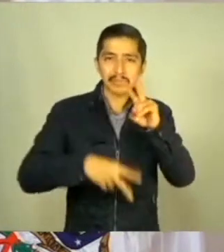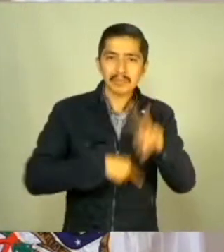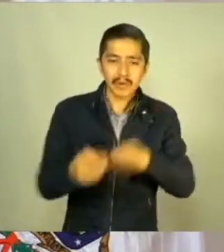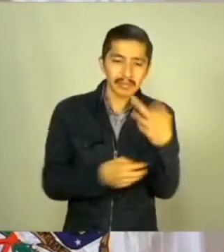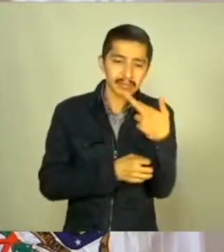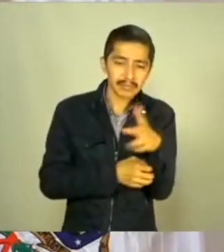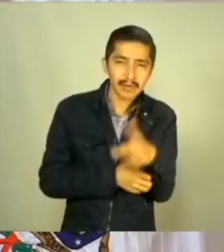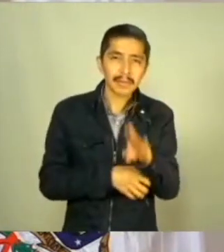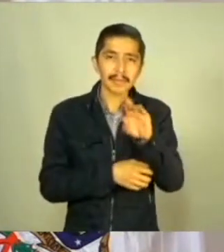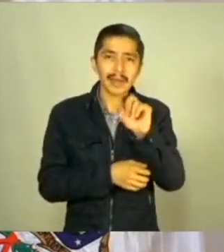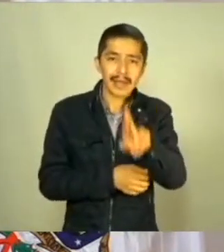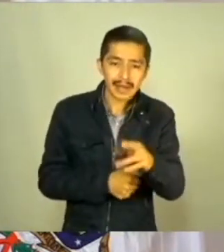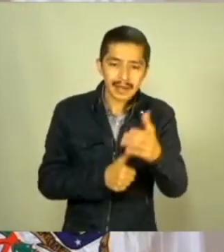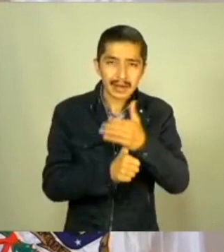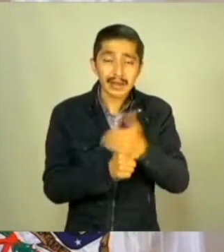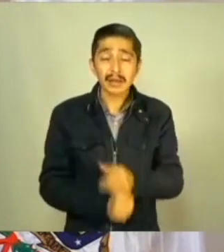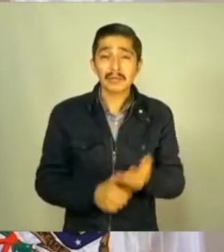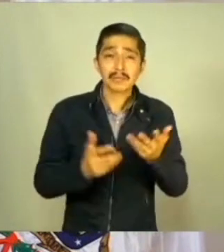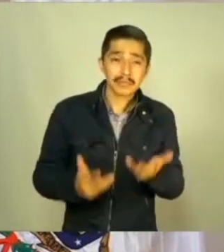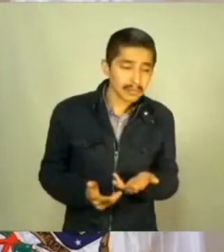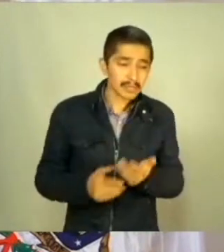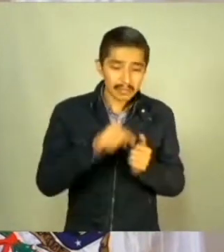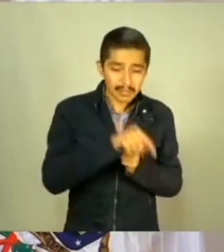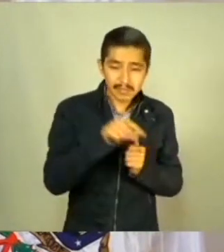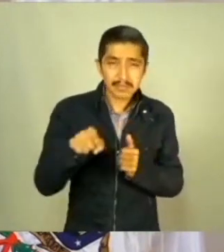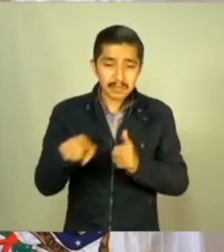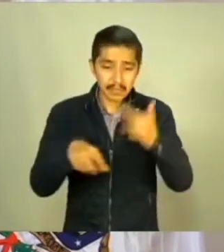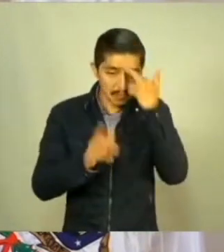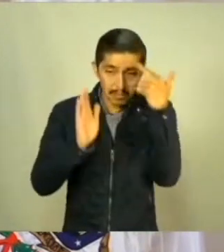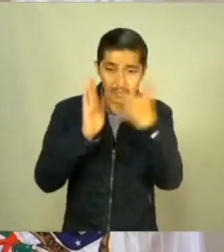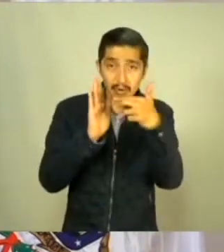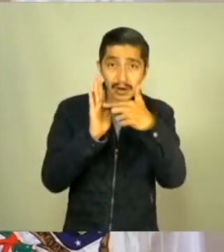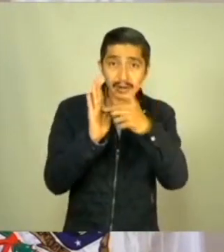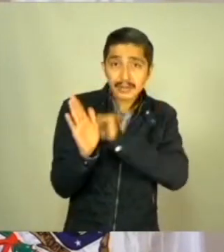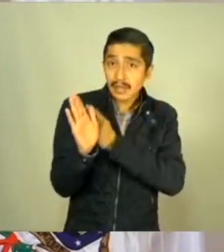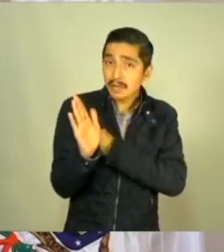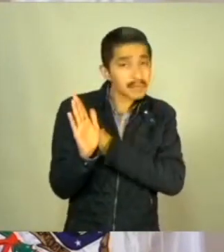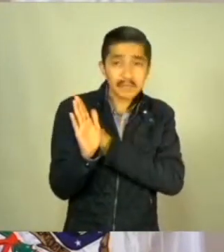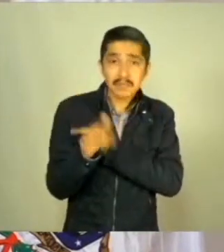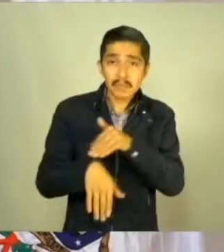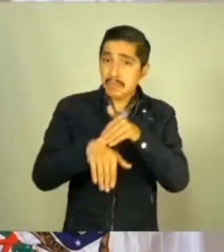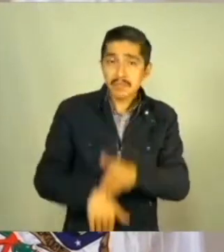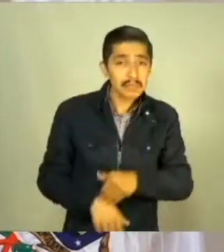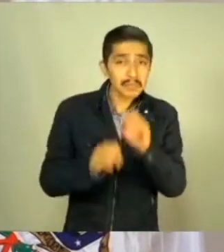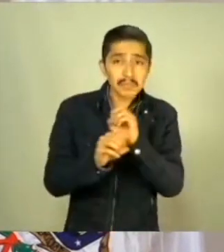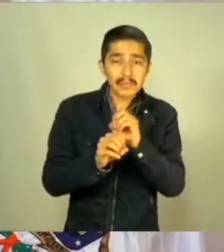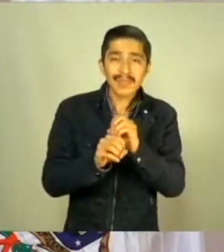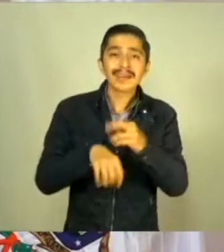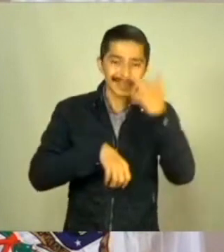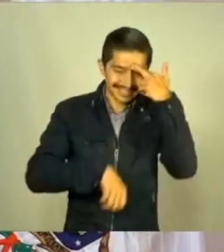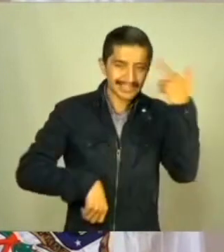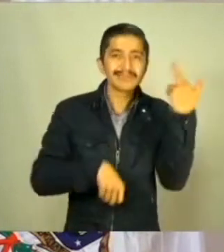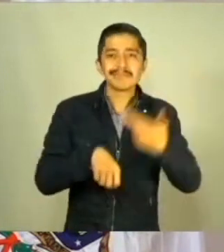bares donde se donde no se respetan las reglas sanitarias es una enorme irresponsabilidad